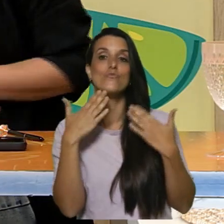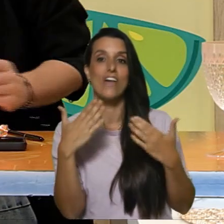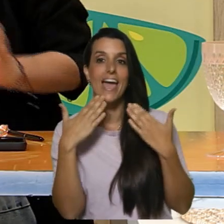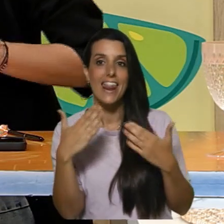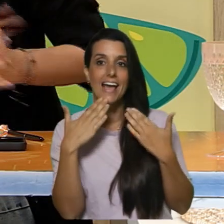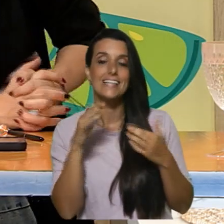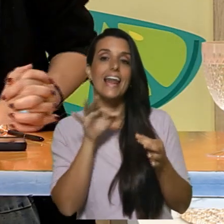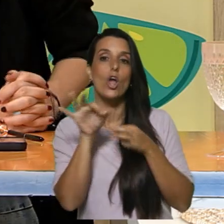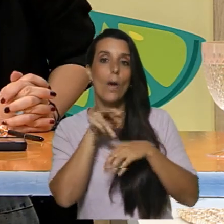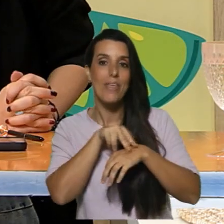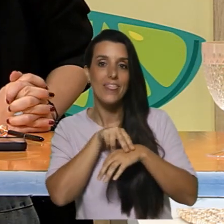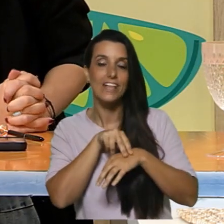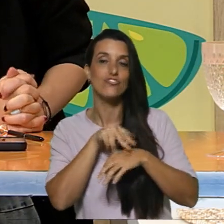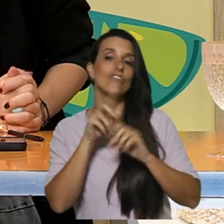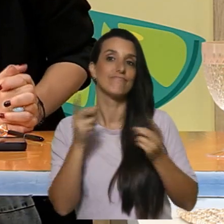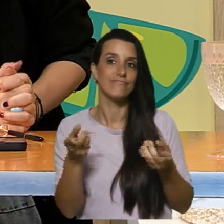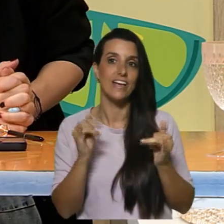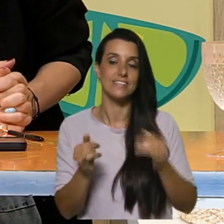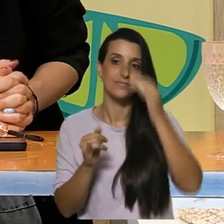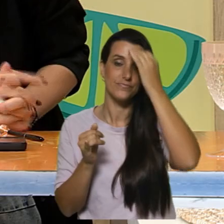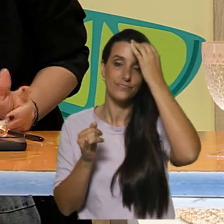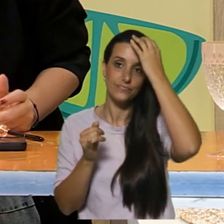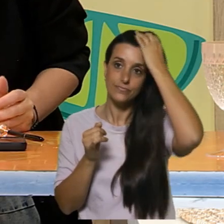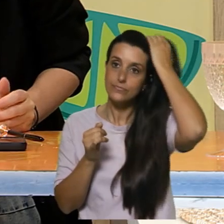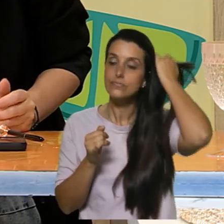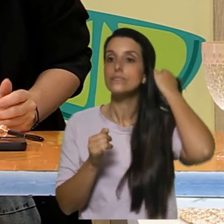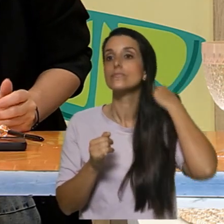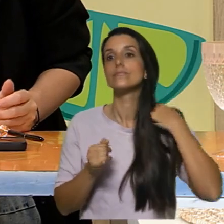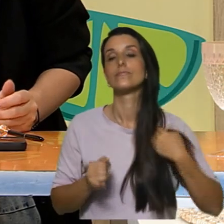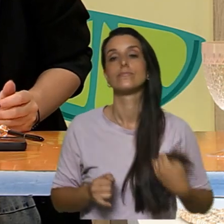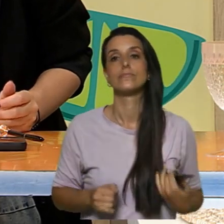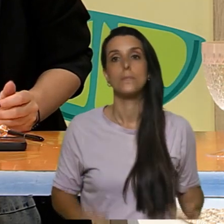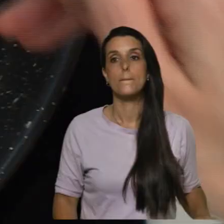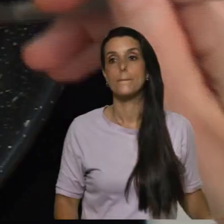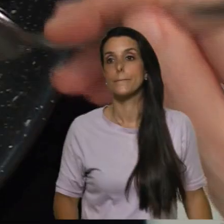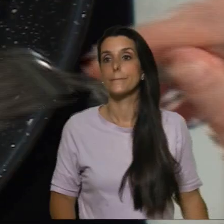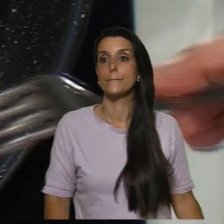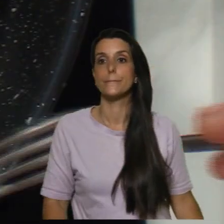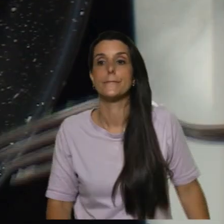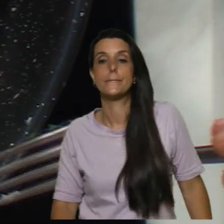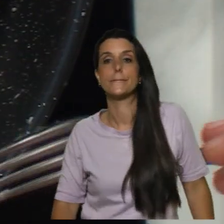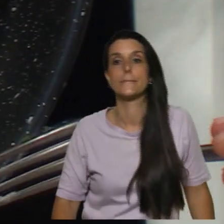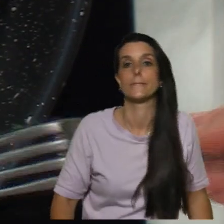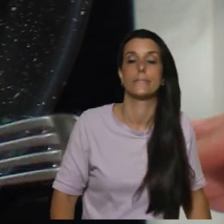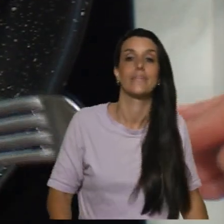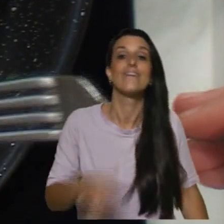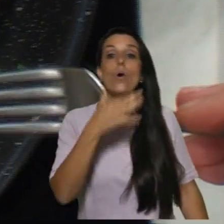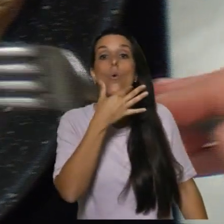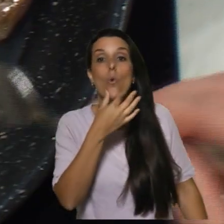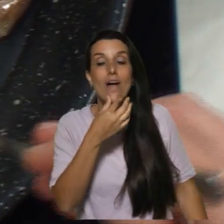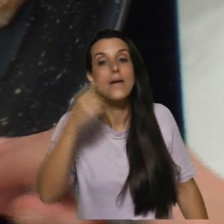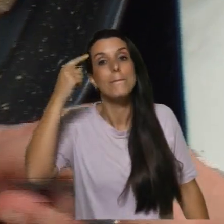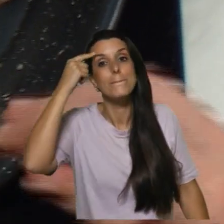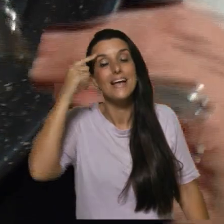y unas sugerencias que van a ser recibidas, claro que sí, Margot, gracias. Hablando de sugerencias, a ver si este jueves estoy pensando en